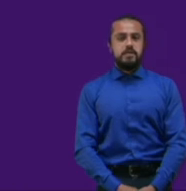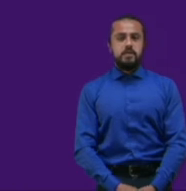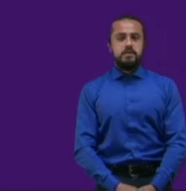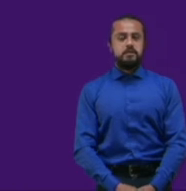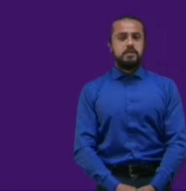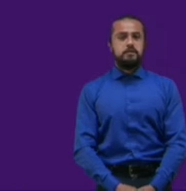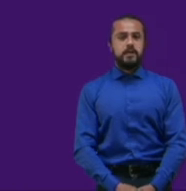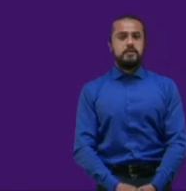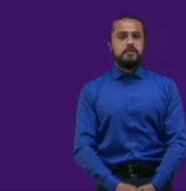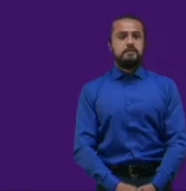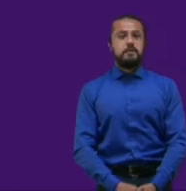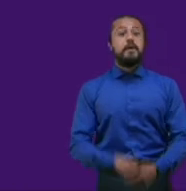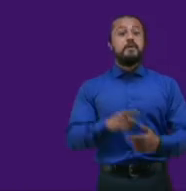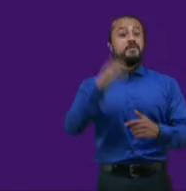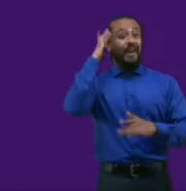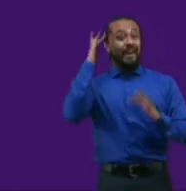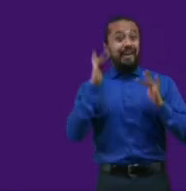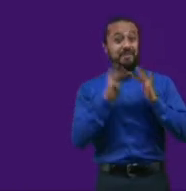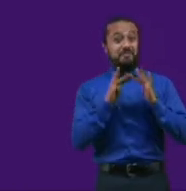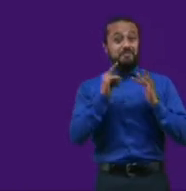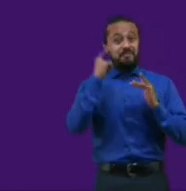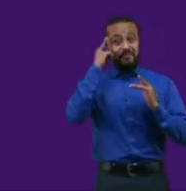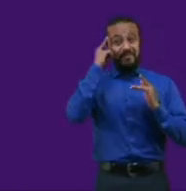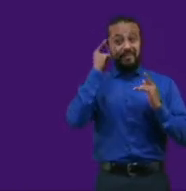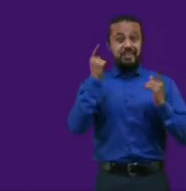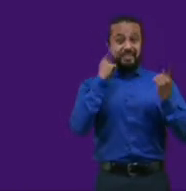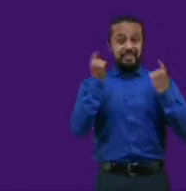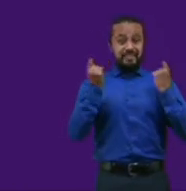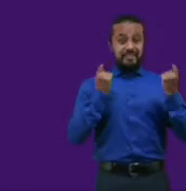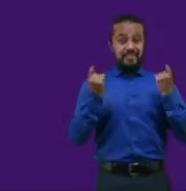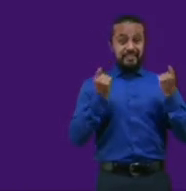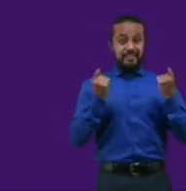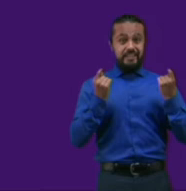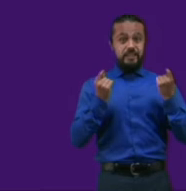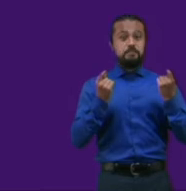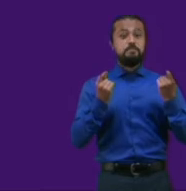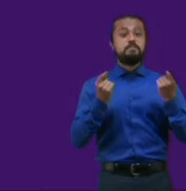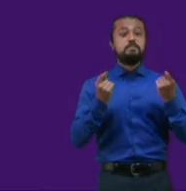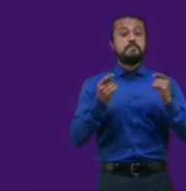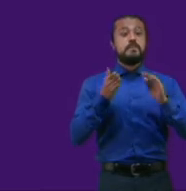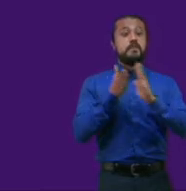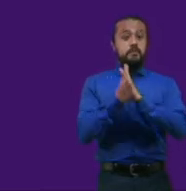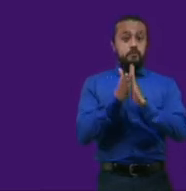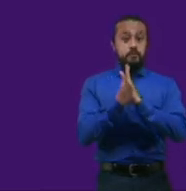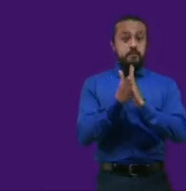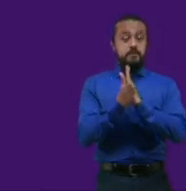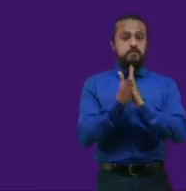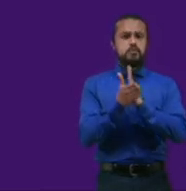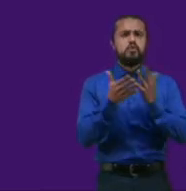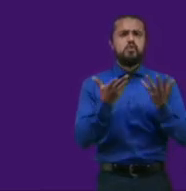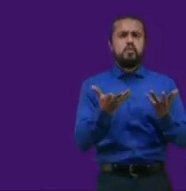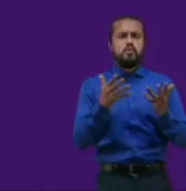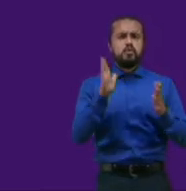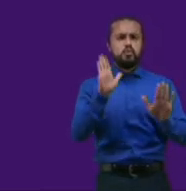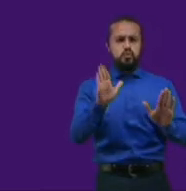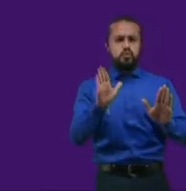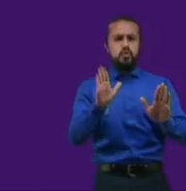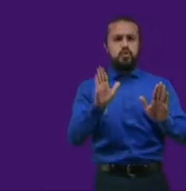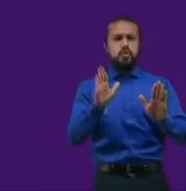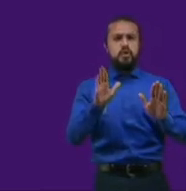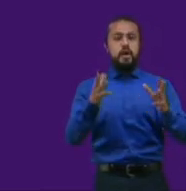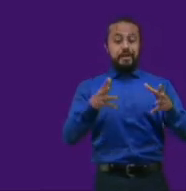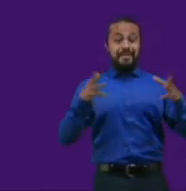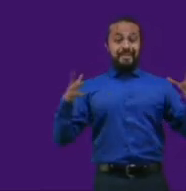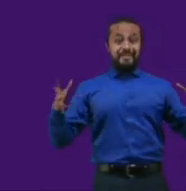en el estado, en la situación para ir a sentarme enfrente de un fondo internacional, de un fondo de capital grande.